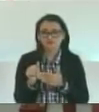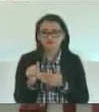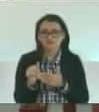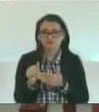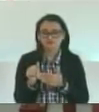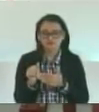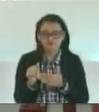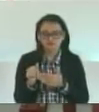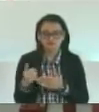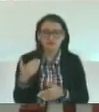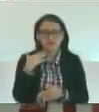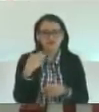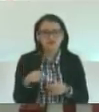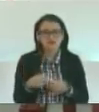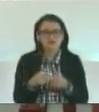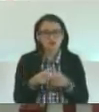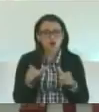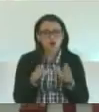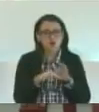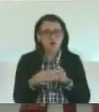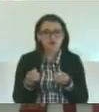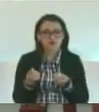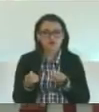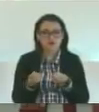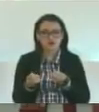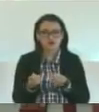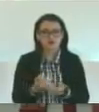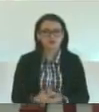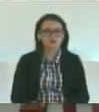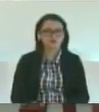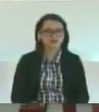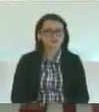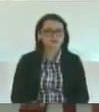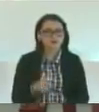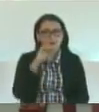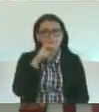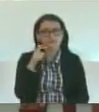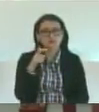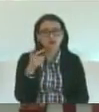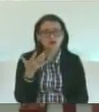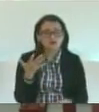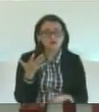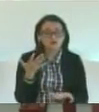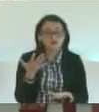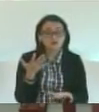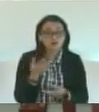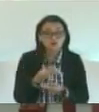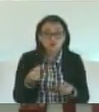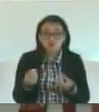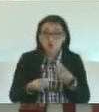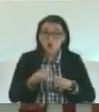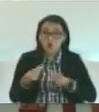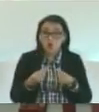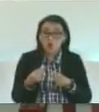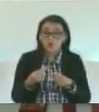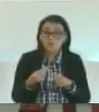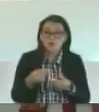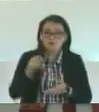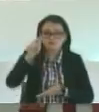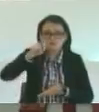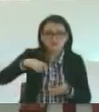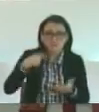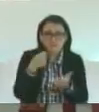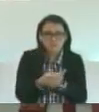para afectar nuestra moneda y robarnos el dinero físico. La gente tuvo que parir soluciones con los puntos de pago, con el